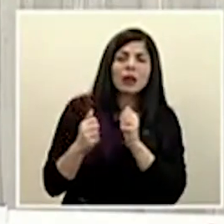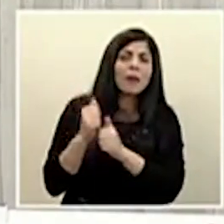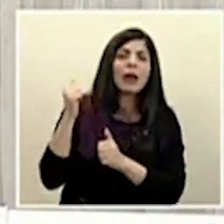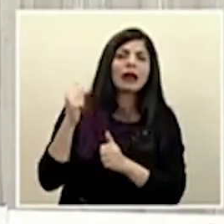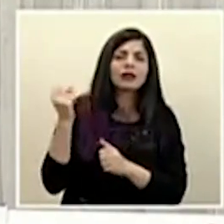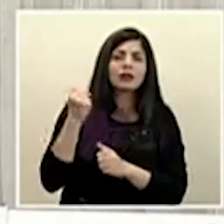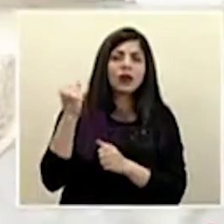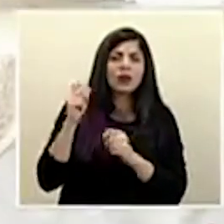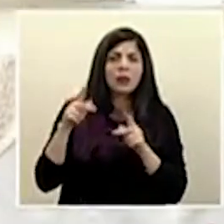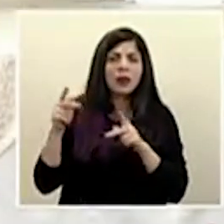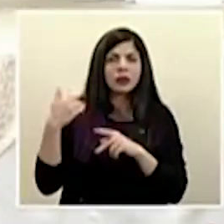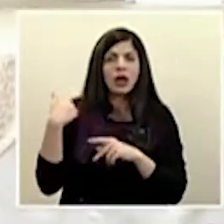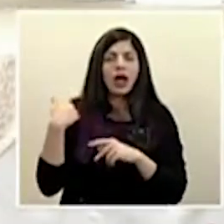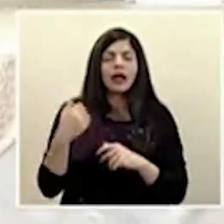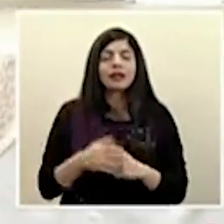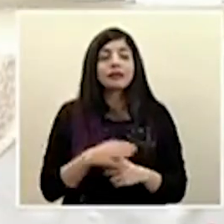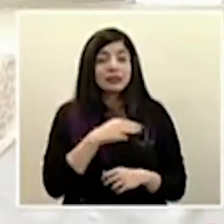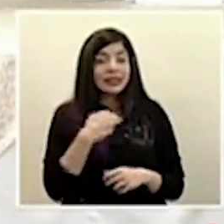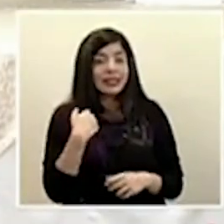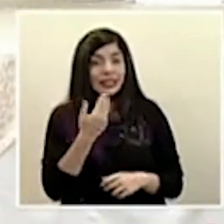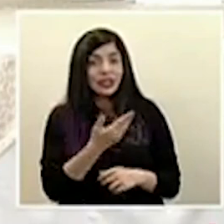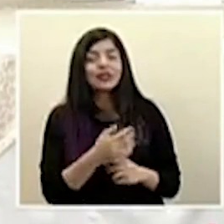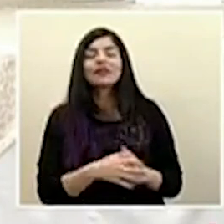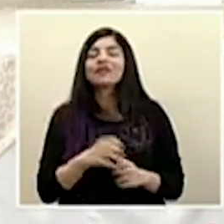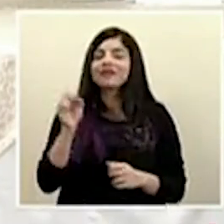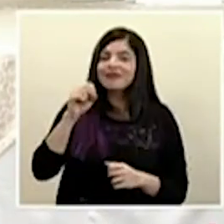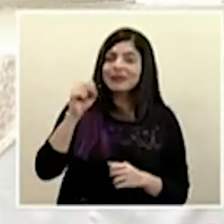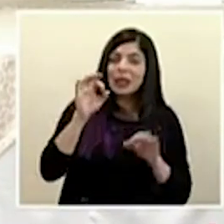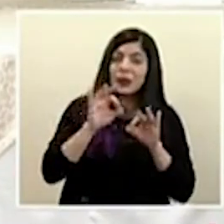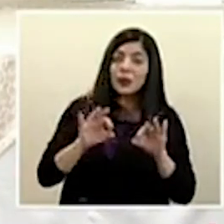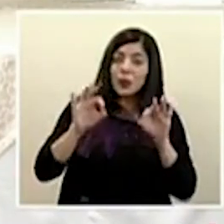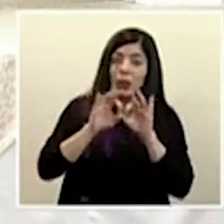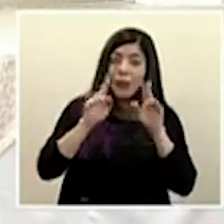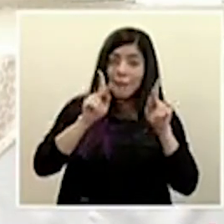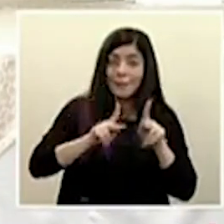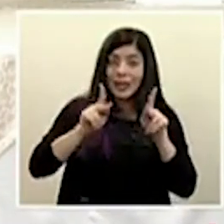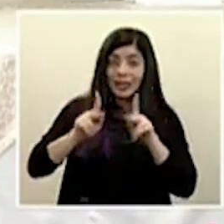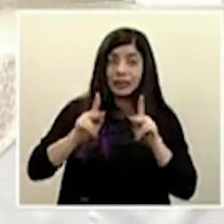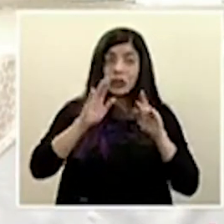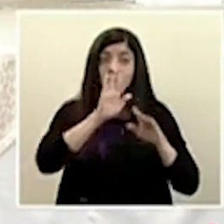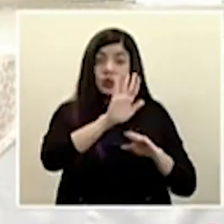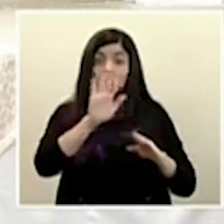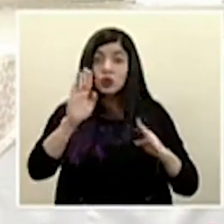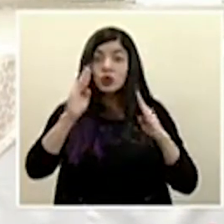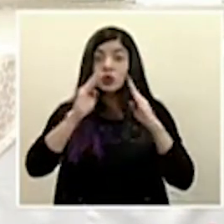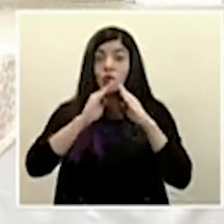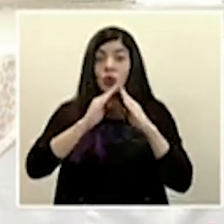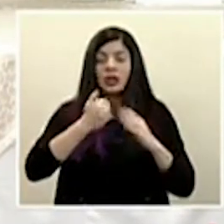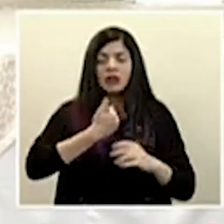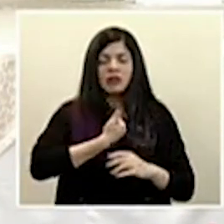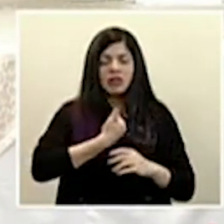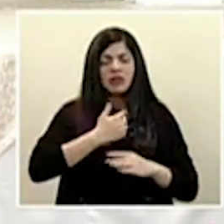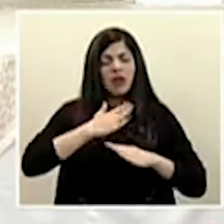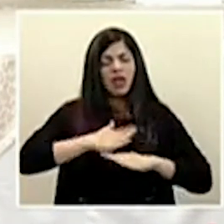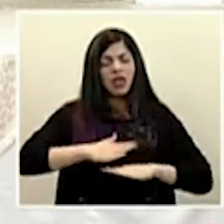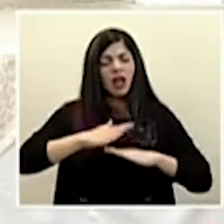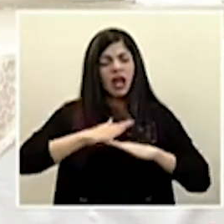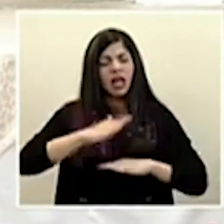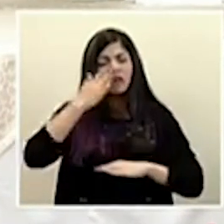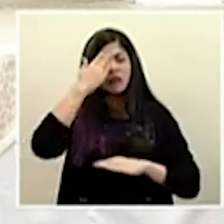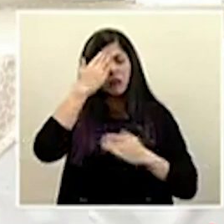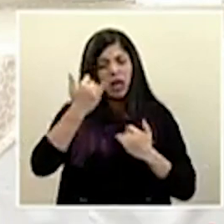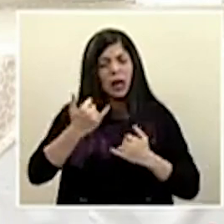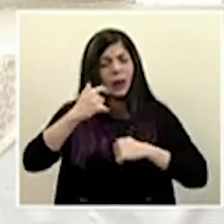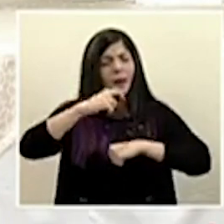población. Ministro. Sí, es importante que las personas en su casa tengan la tranquilidad de que en este